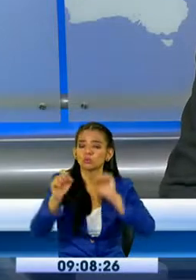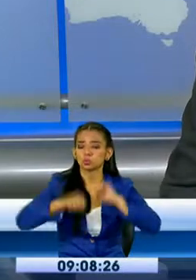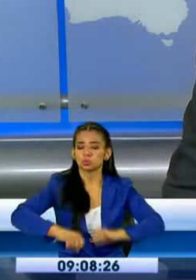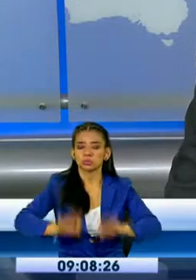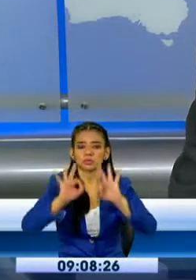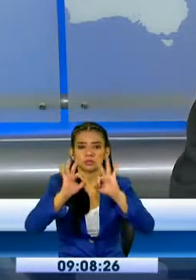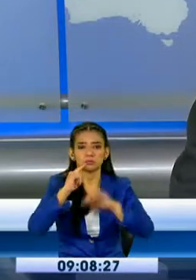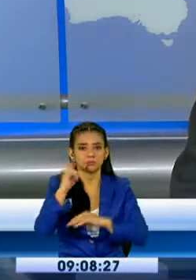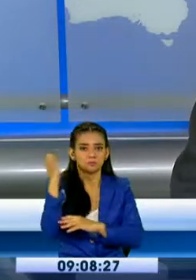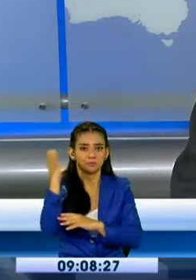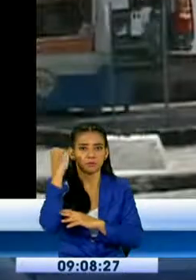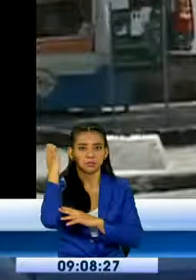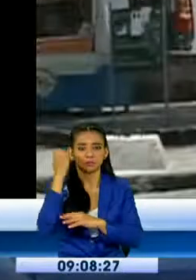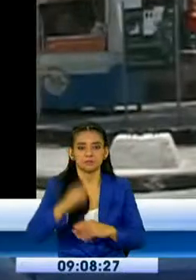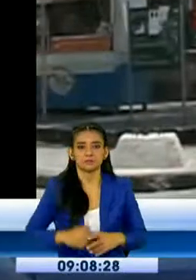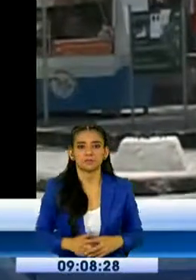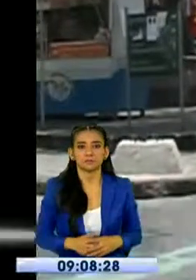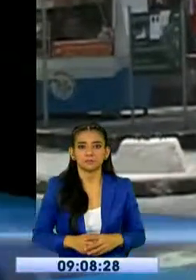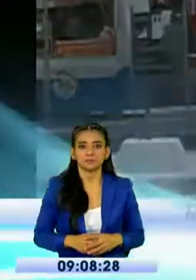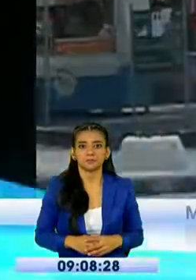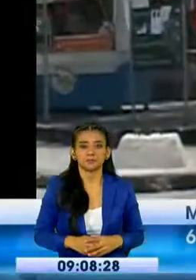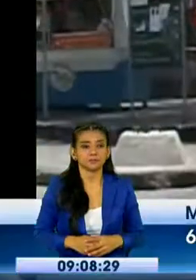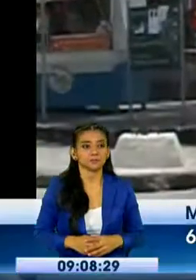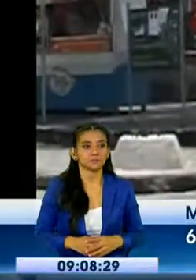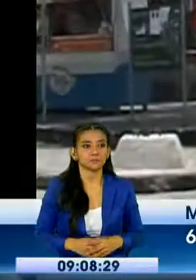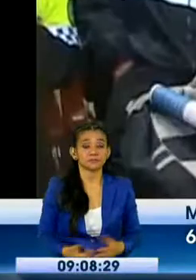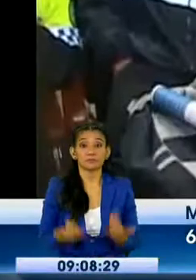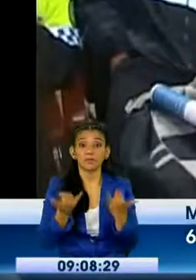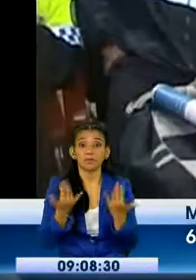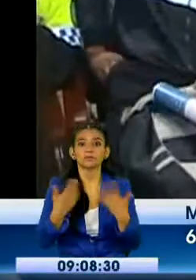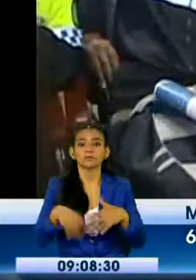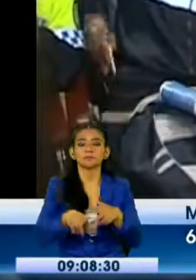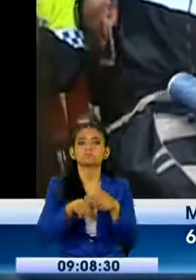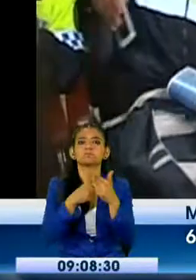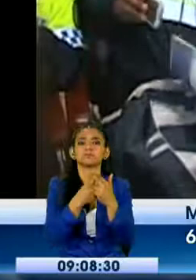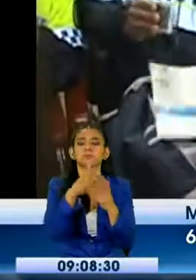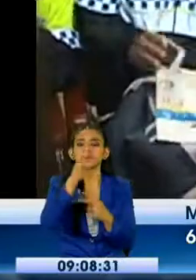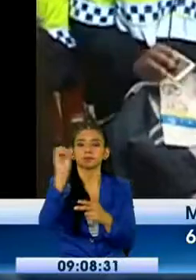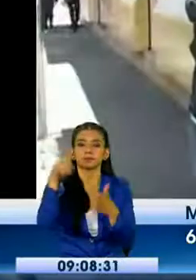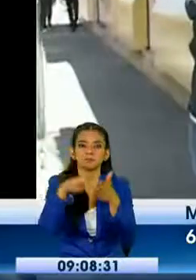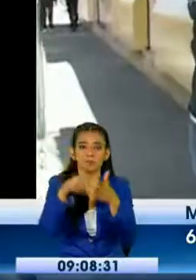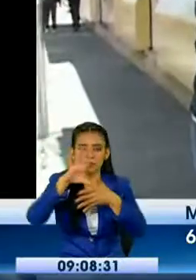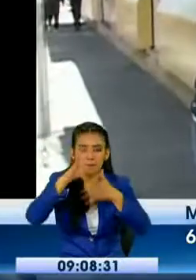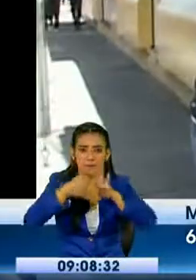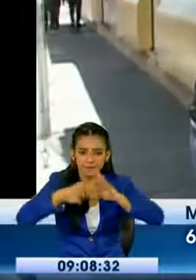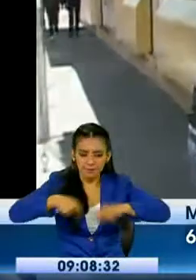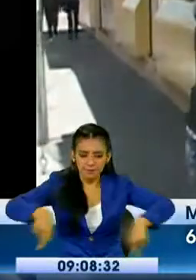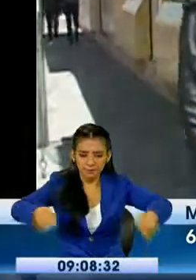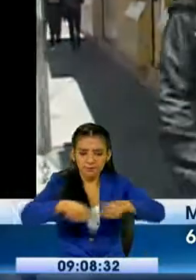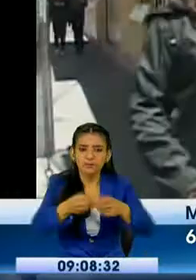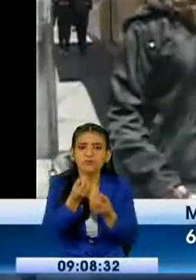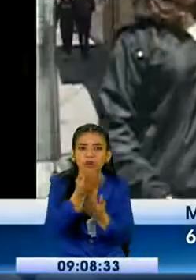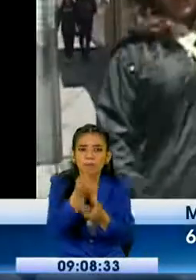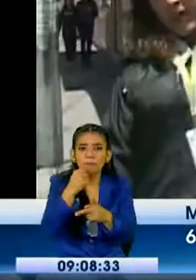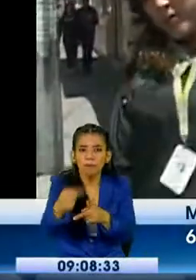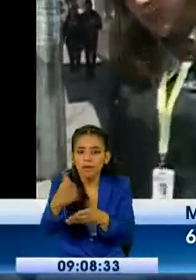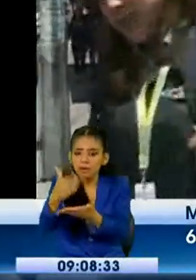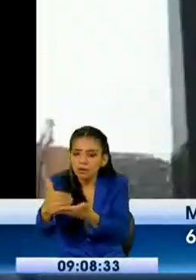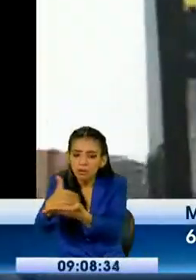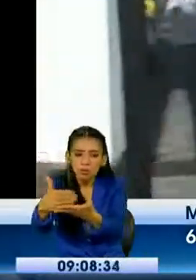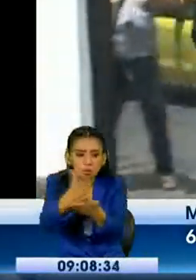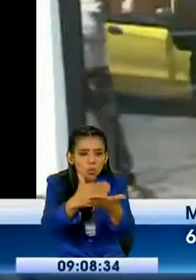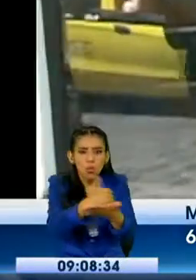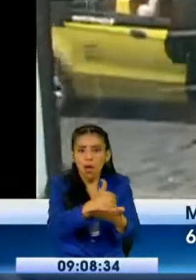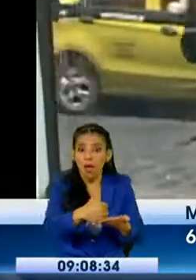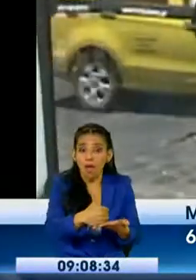a la emergencia. Veamos. El día de hoy inició la distribución de 60.000 mapas informativos por zonas. Los distintos sectores